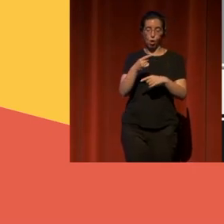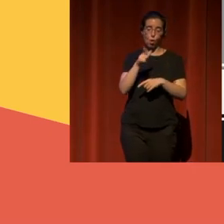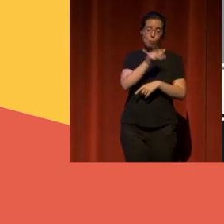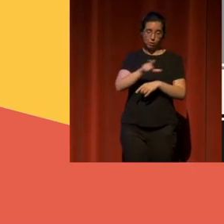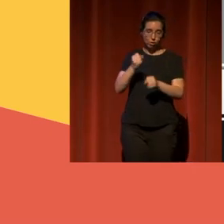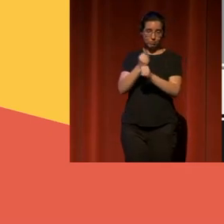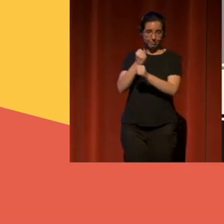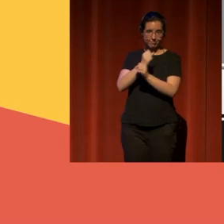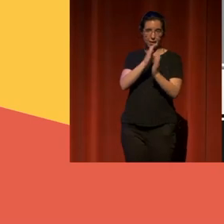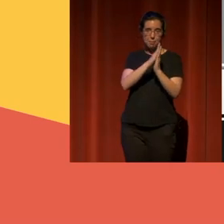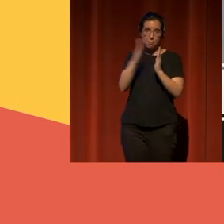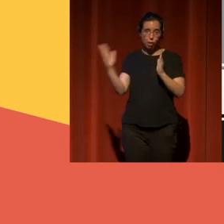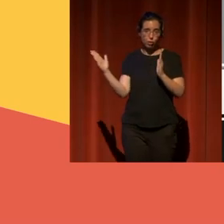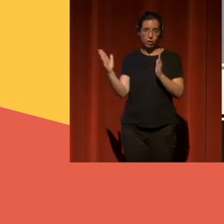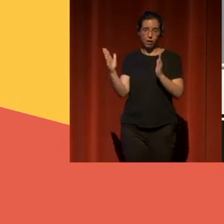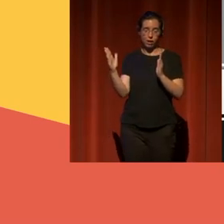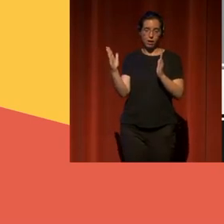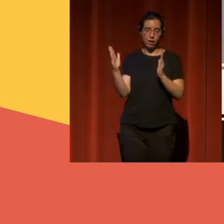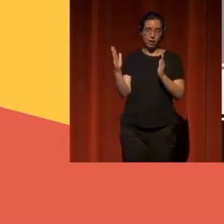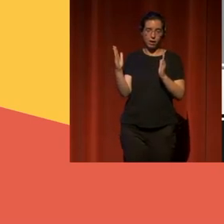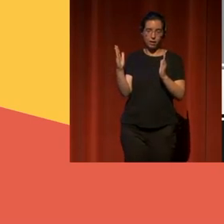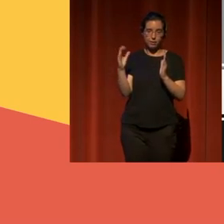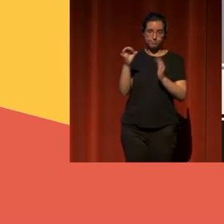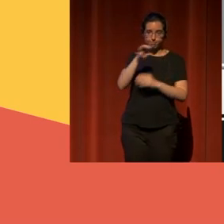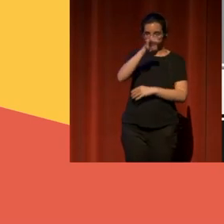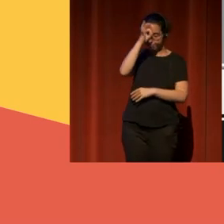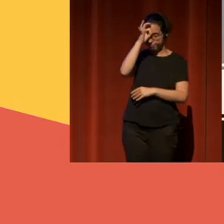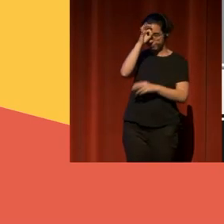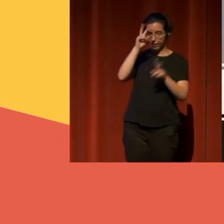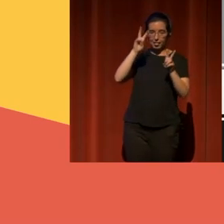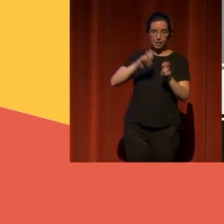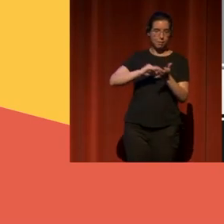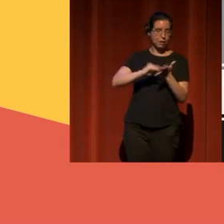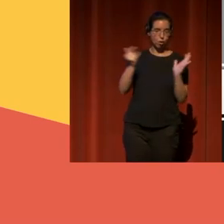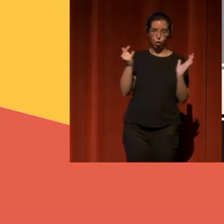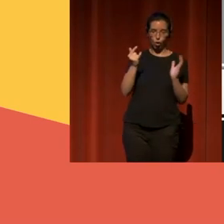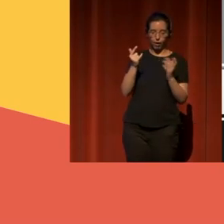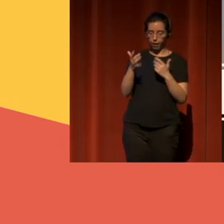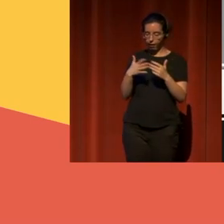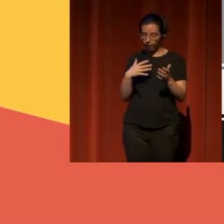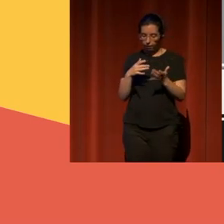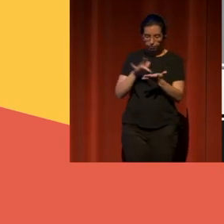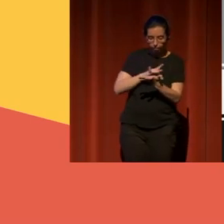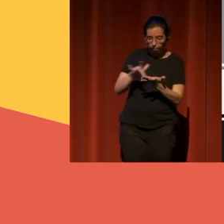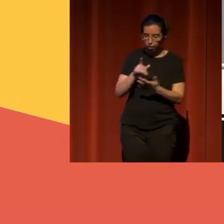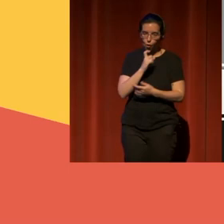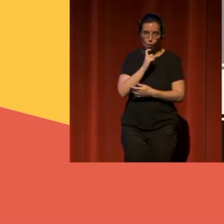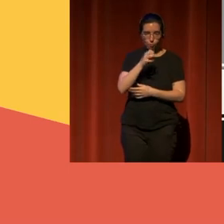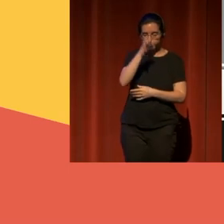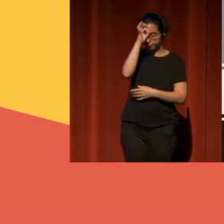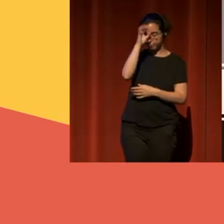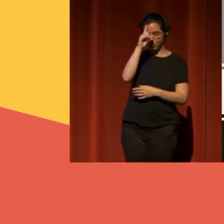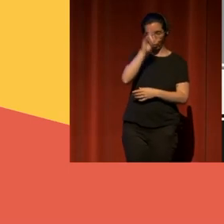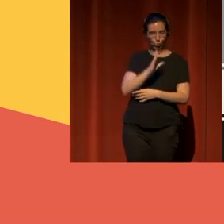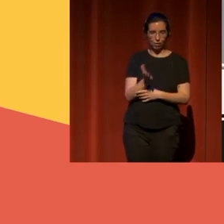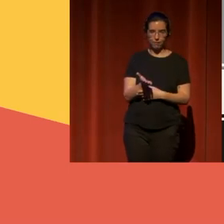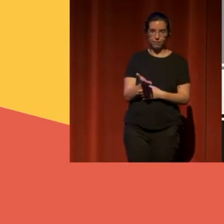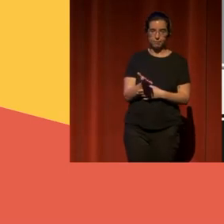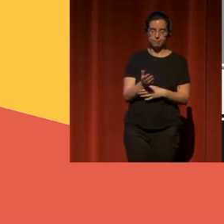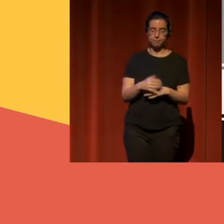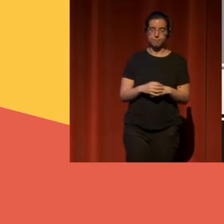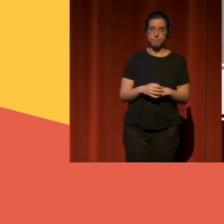bibliotecario no conocen cómo manejar y cómo sacar el mejor rendimiento posible. Bueno,